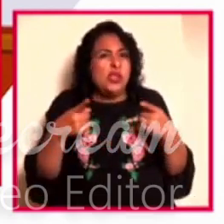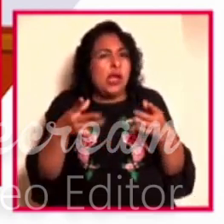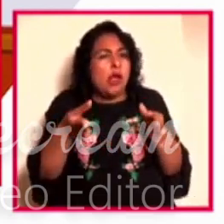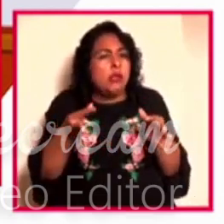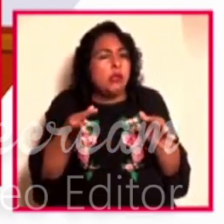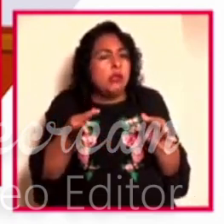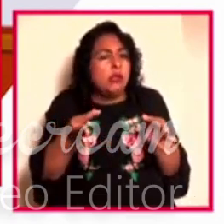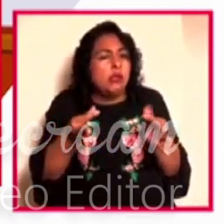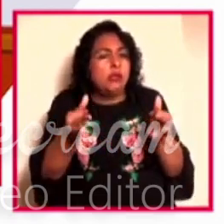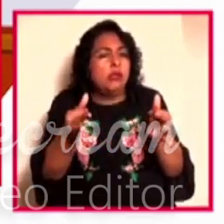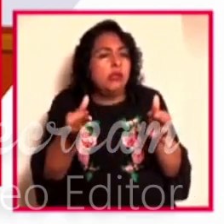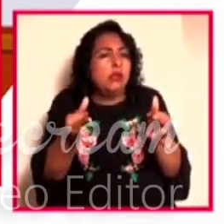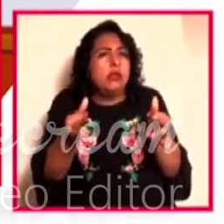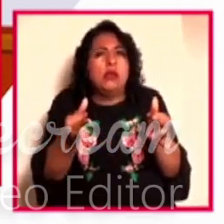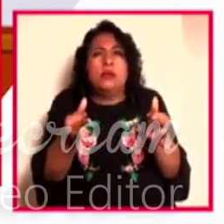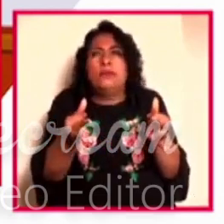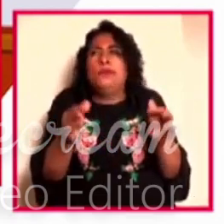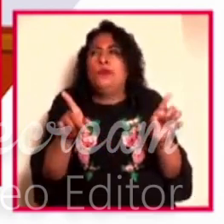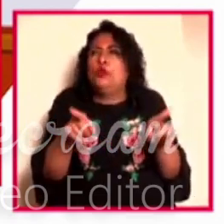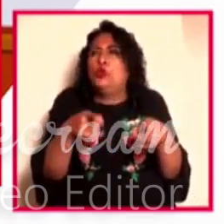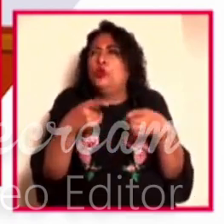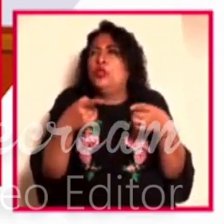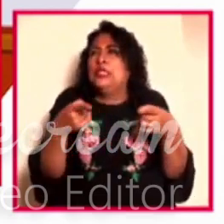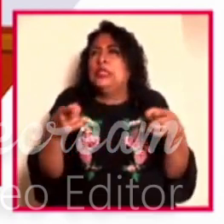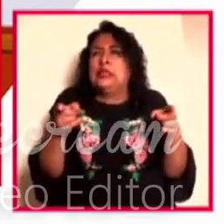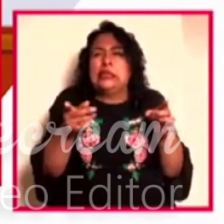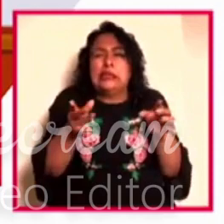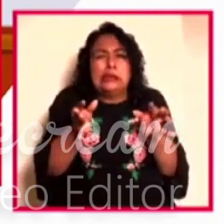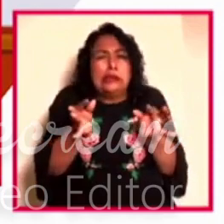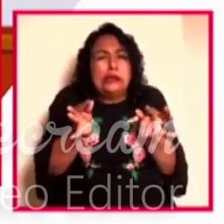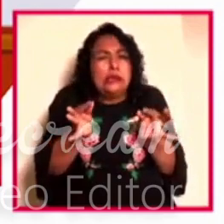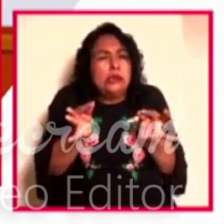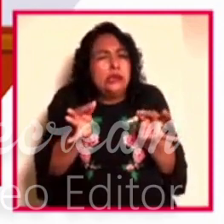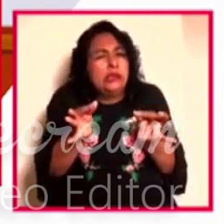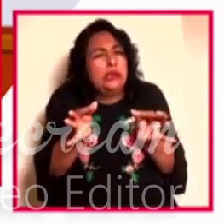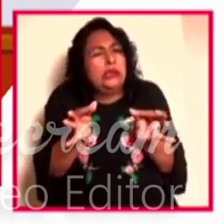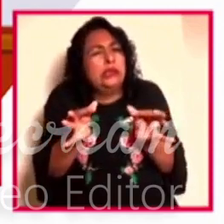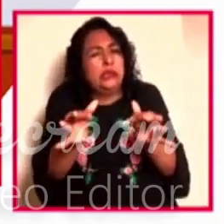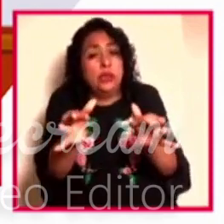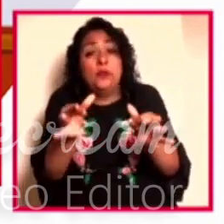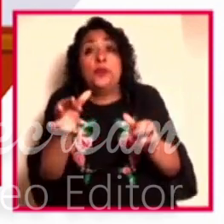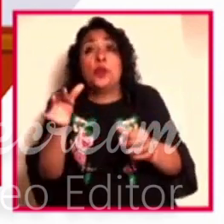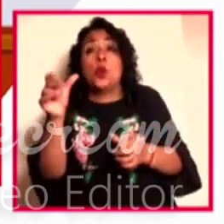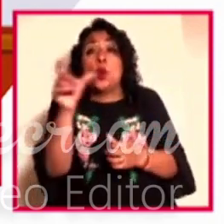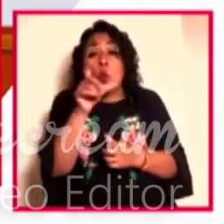música de total refinamiento. Cuando he mencionado